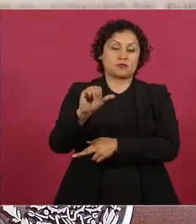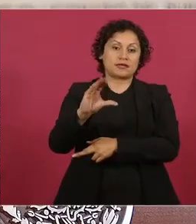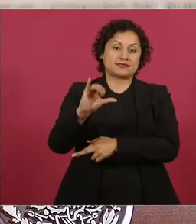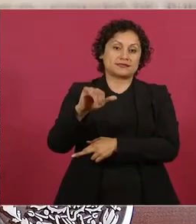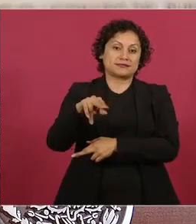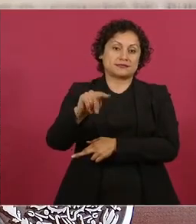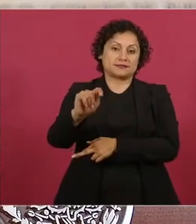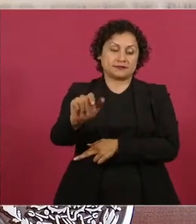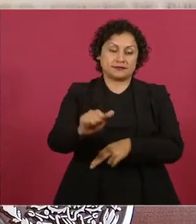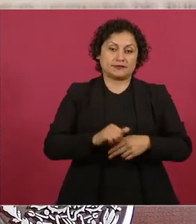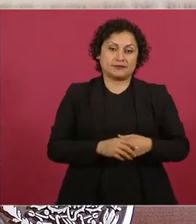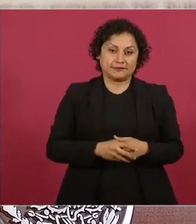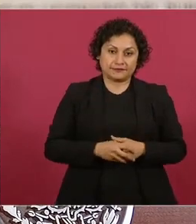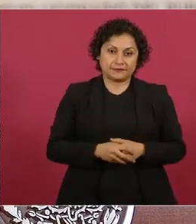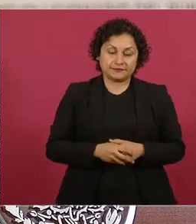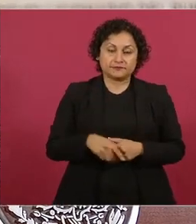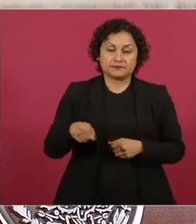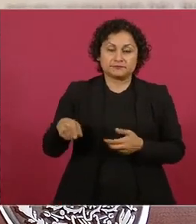Es un claro de